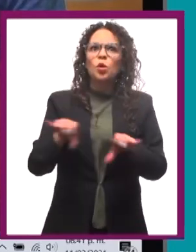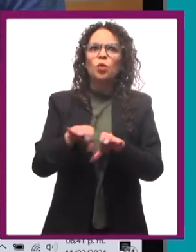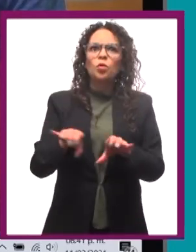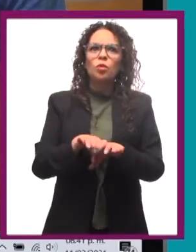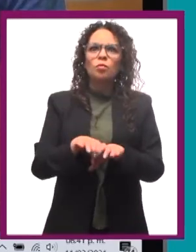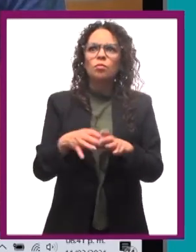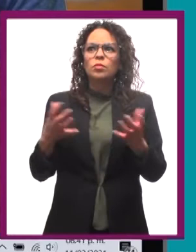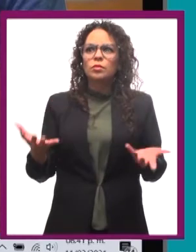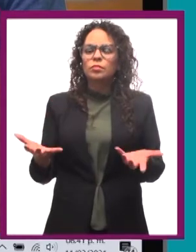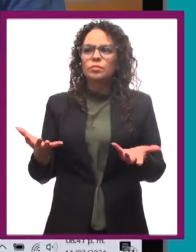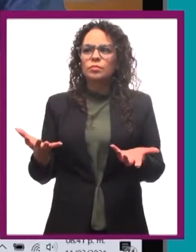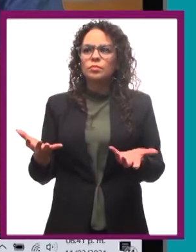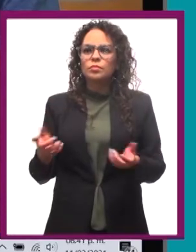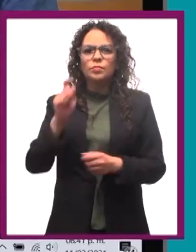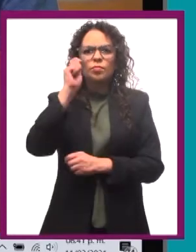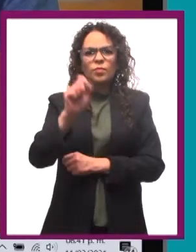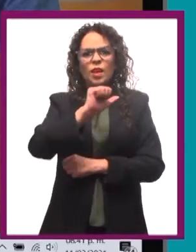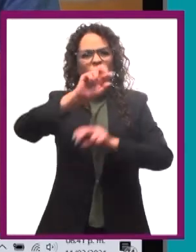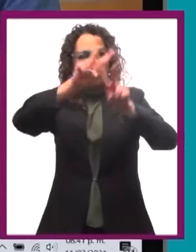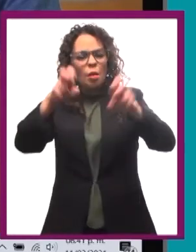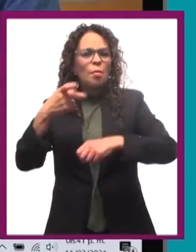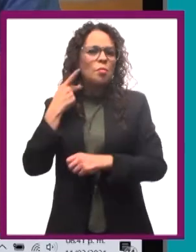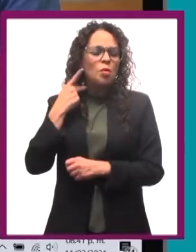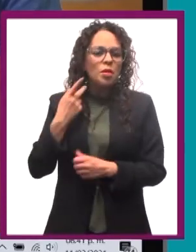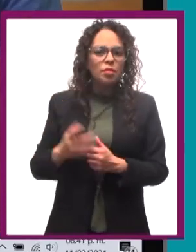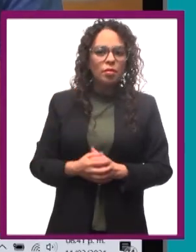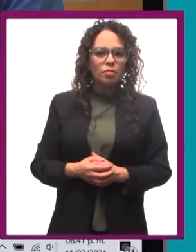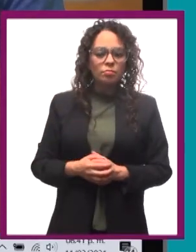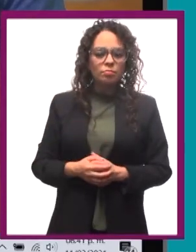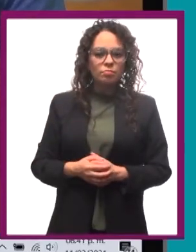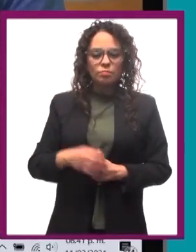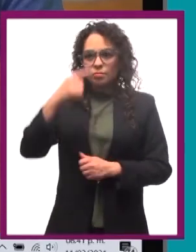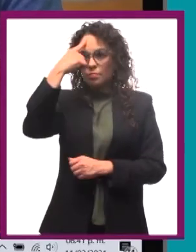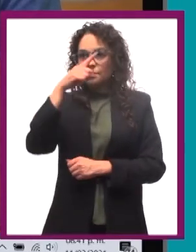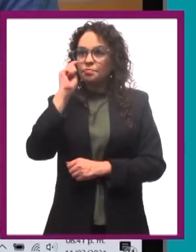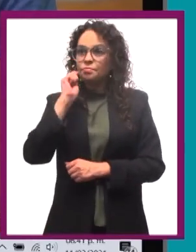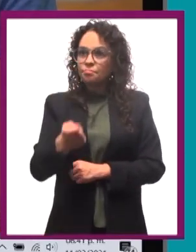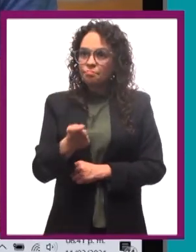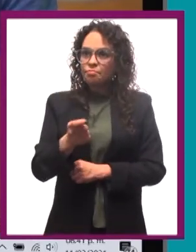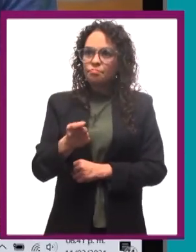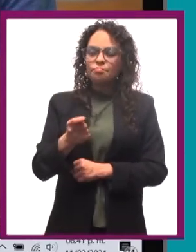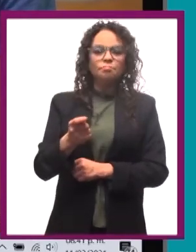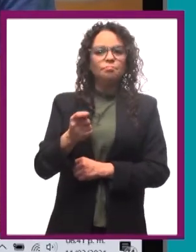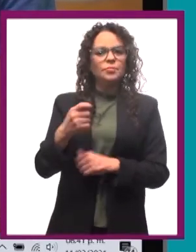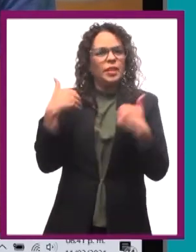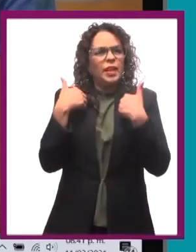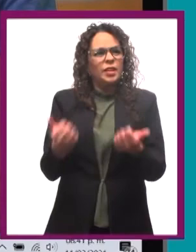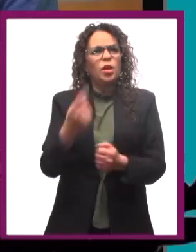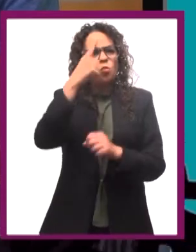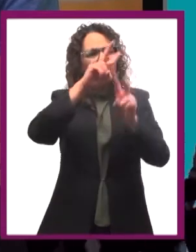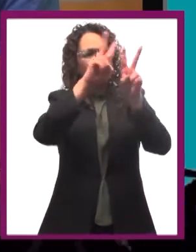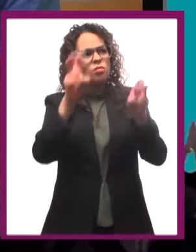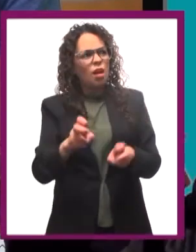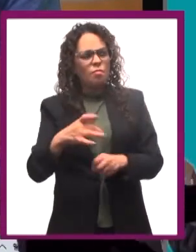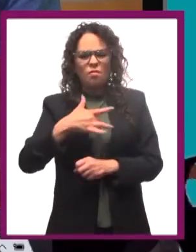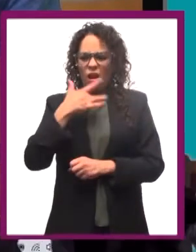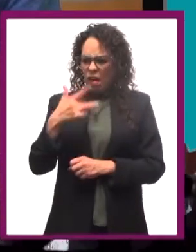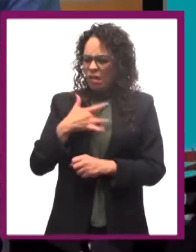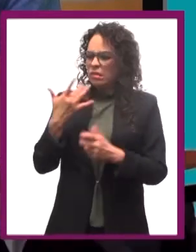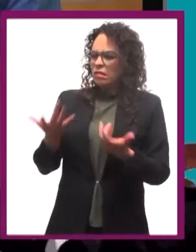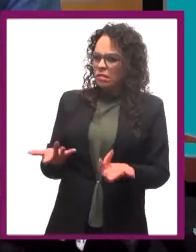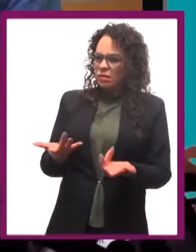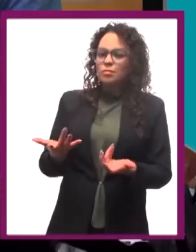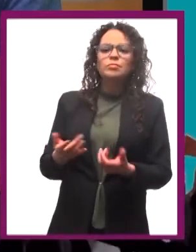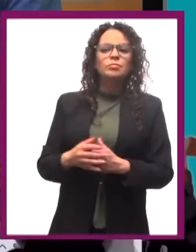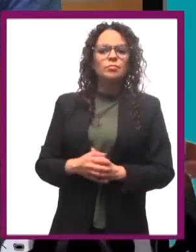por ejemplo, contrastar posturas políticas, para sensibilizar sobre algún tema,